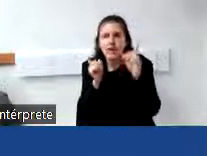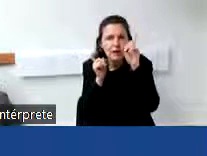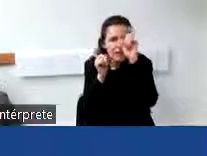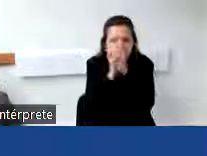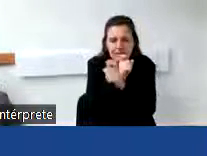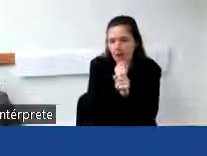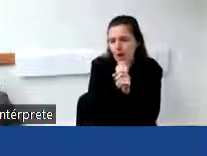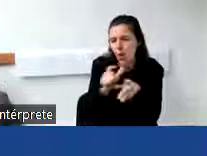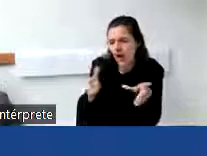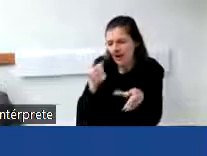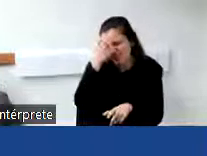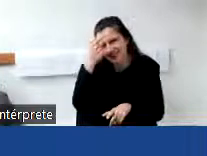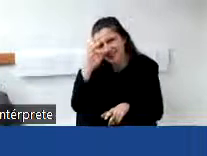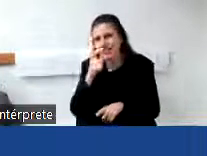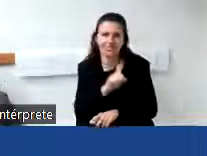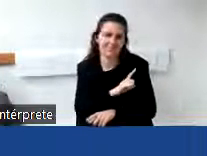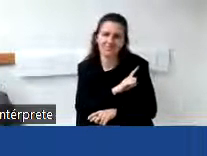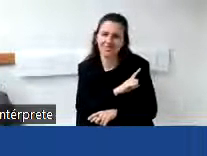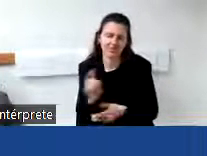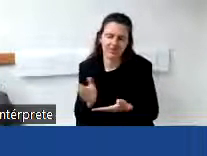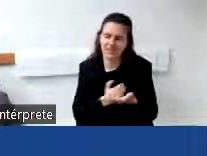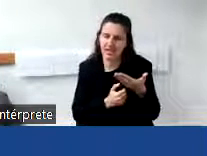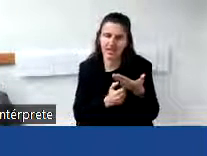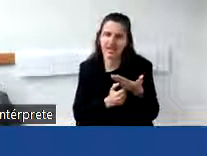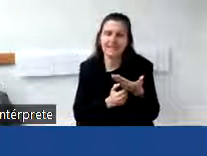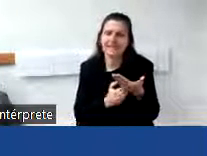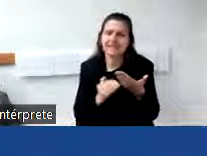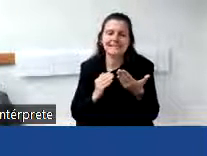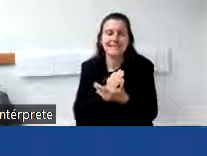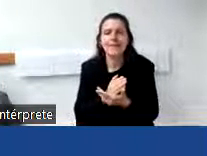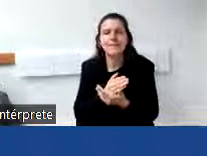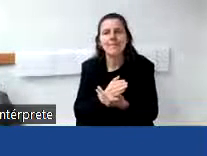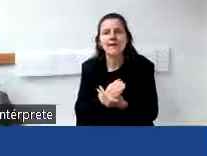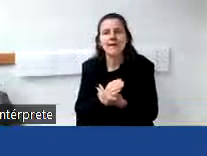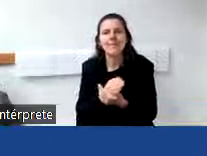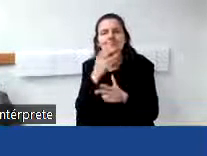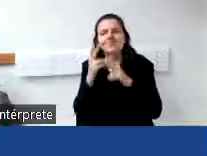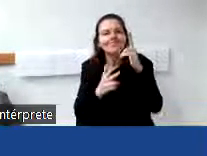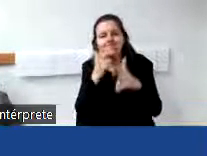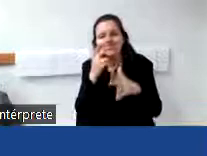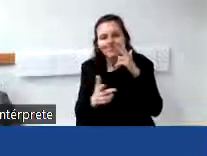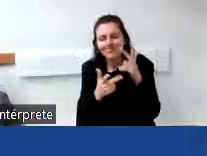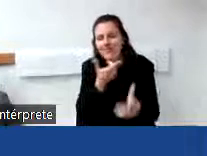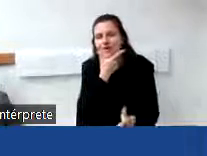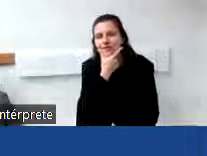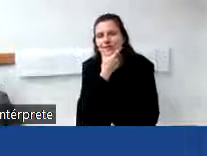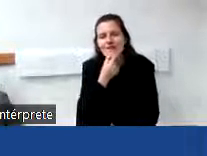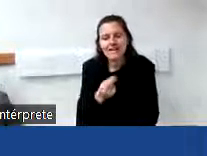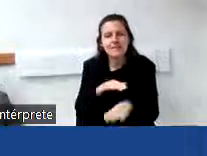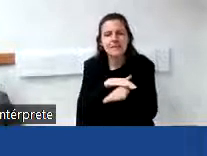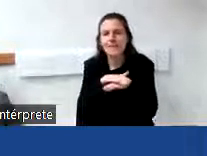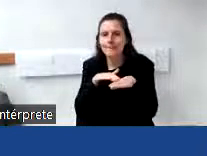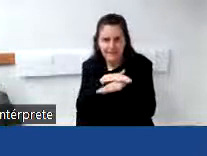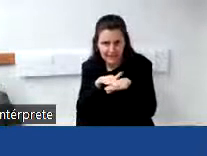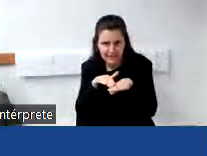lenguaje técnico. Muchas veces en determinadas especialidades, por supuesto, que cuando hay un diagnóstico,